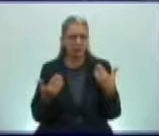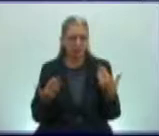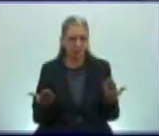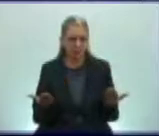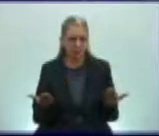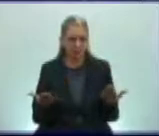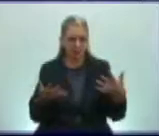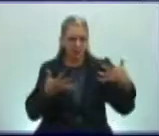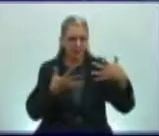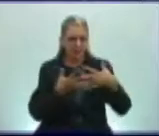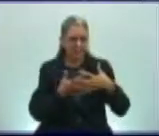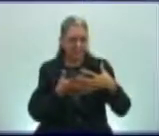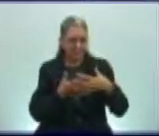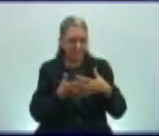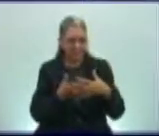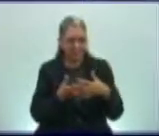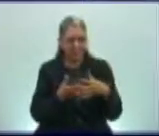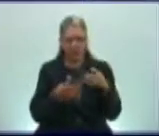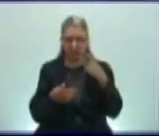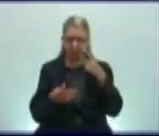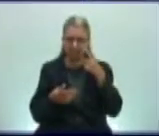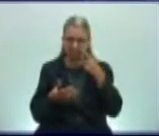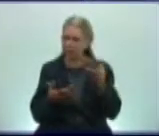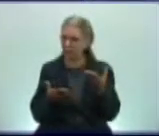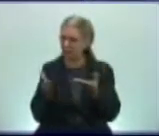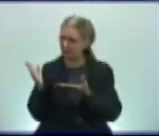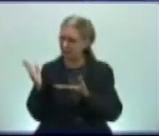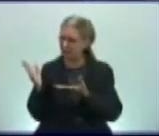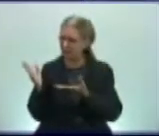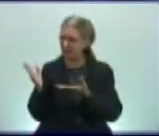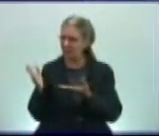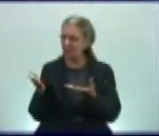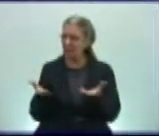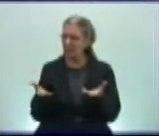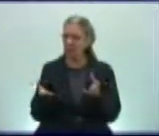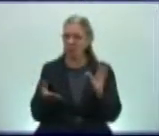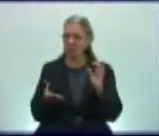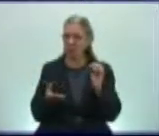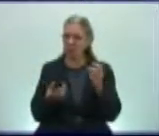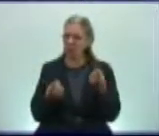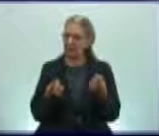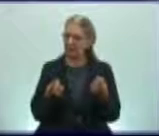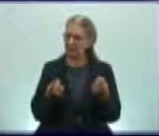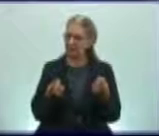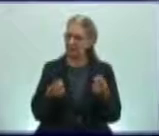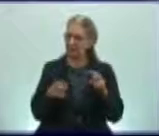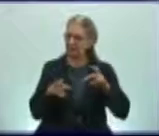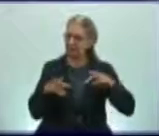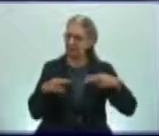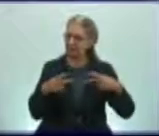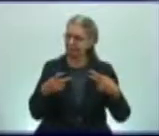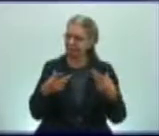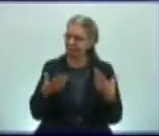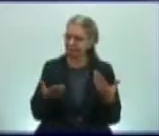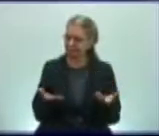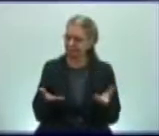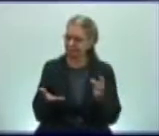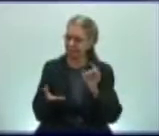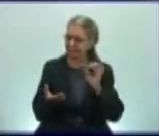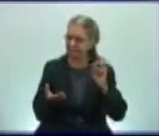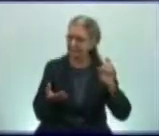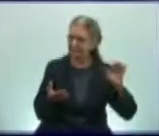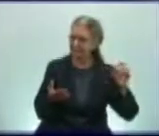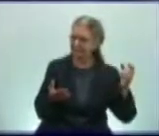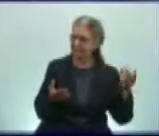65. Observa bien los valores. ¿O será necesario volver a utilizar la